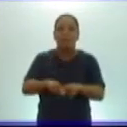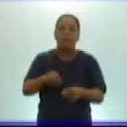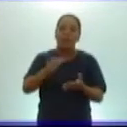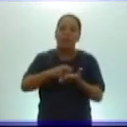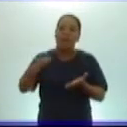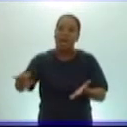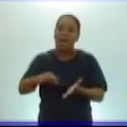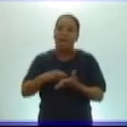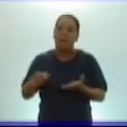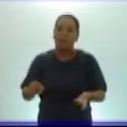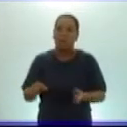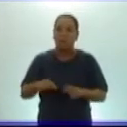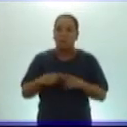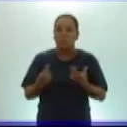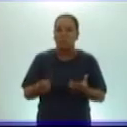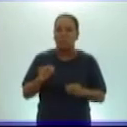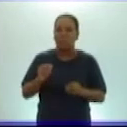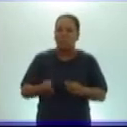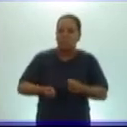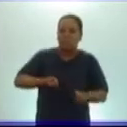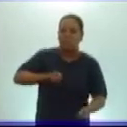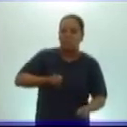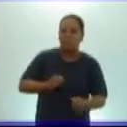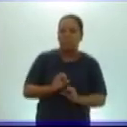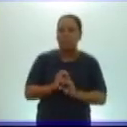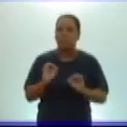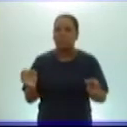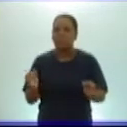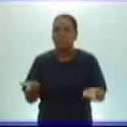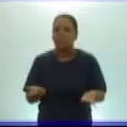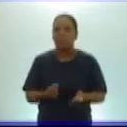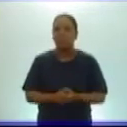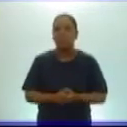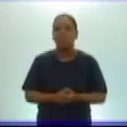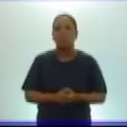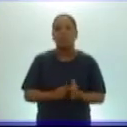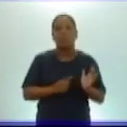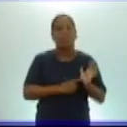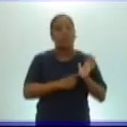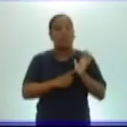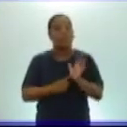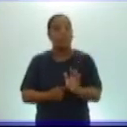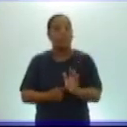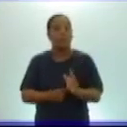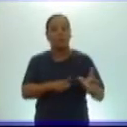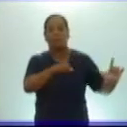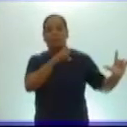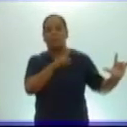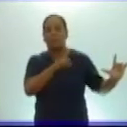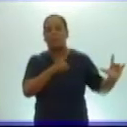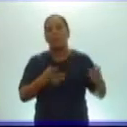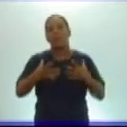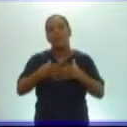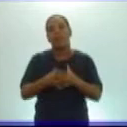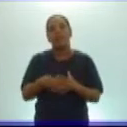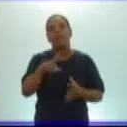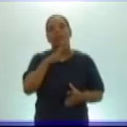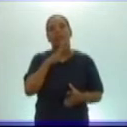¿Por qué decimos que es una decantación simple? Y fíjense que ahí les muestro la mezcla de agua y arroz